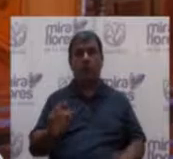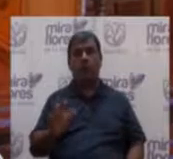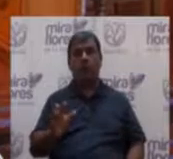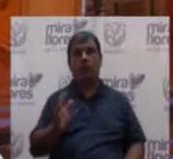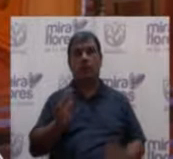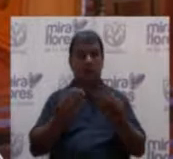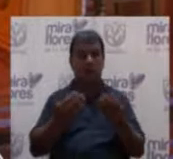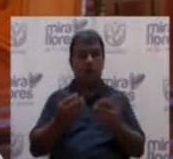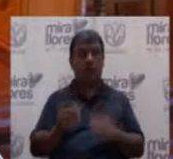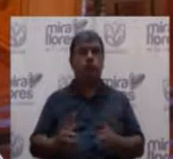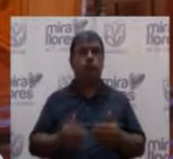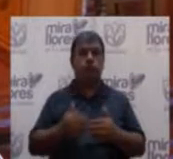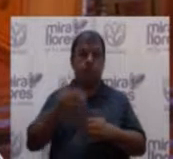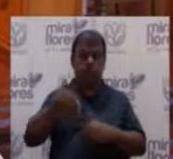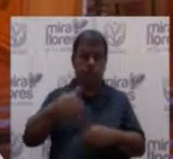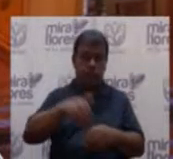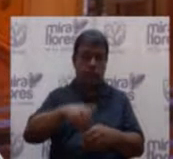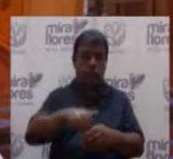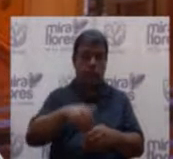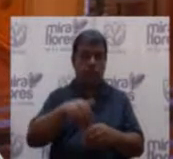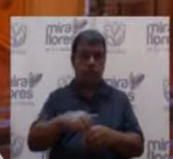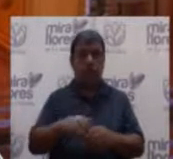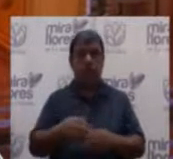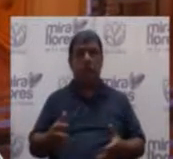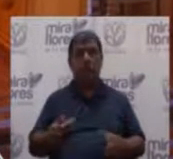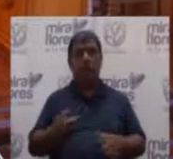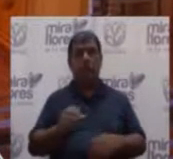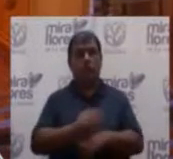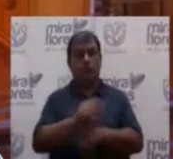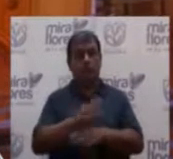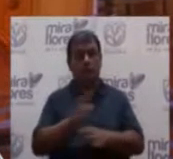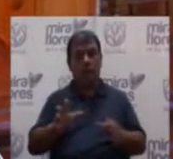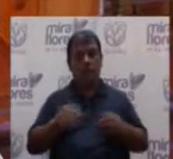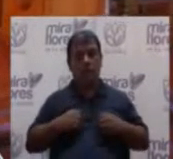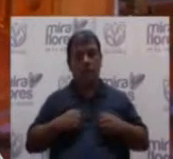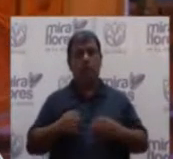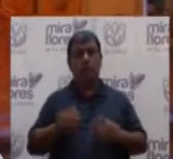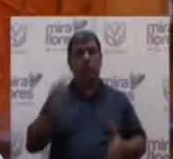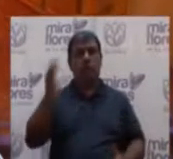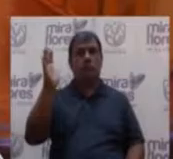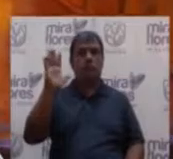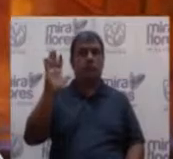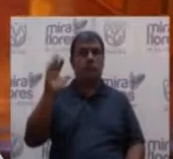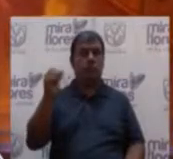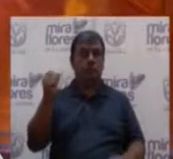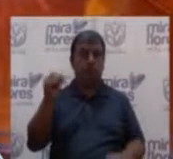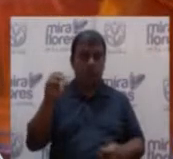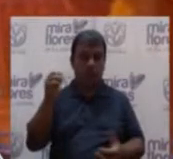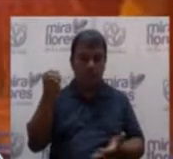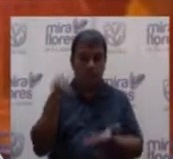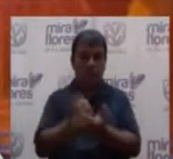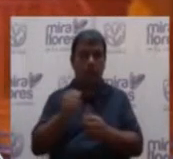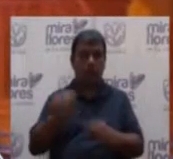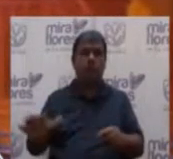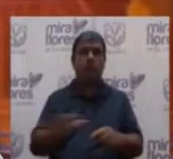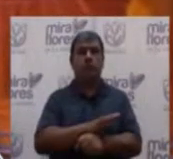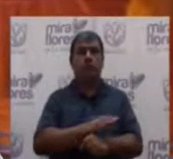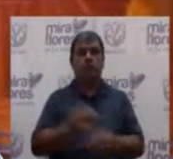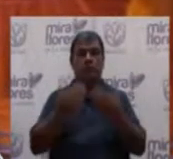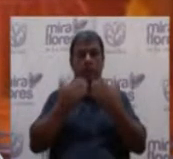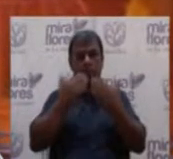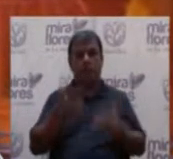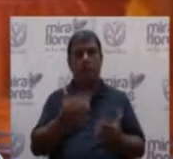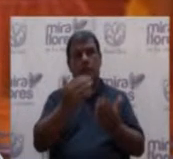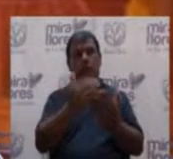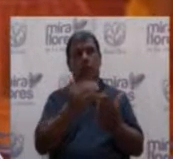misma, procederemos a votar. Aquellos miembros del Consejo que estén a favor, sin expresarlo en señal de conformidad. Aprobado por unanimidad. Muchas gracias.